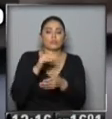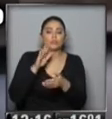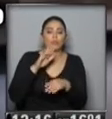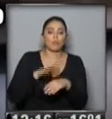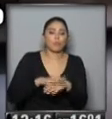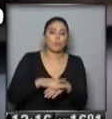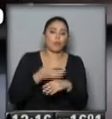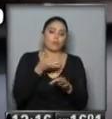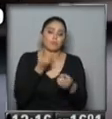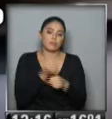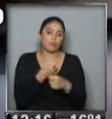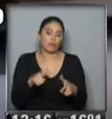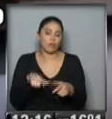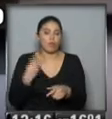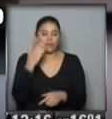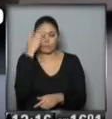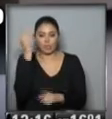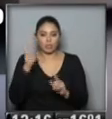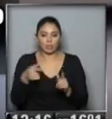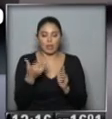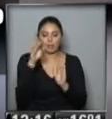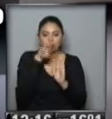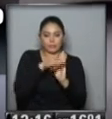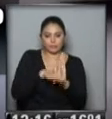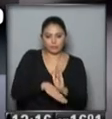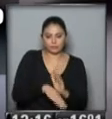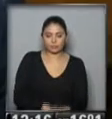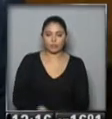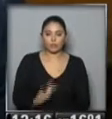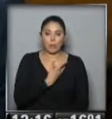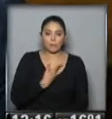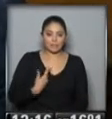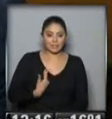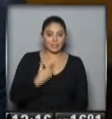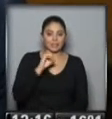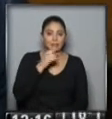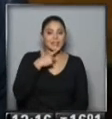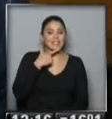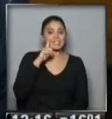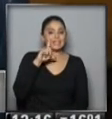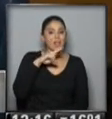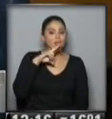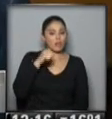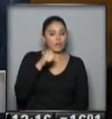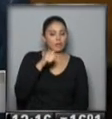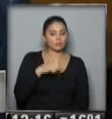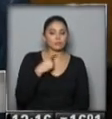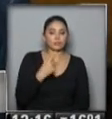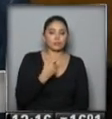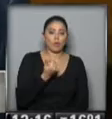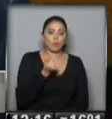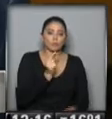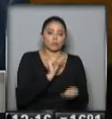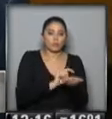enfermedad. Por lo excesivo del ajuste, el presidente Aníbal Cavaco Silva decidió elevar ese presupuesto